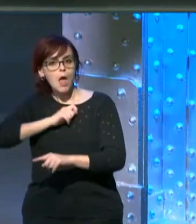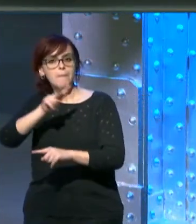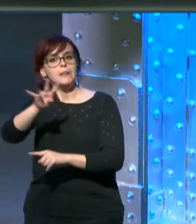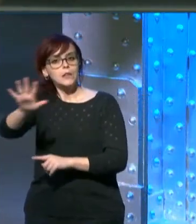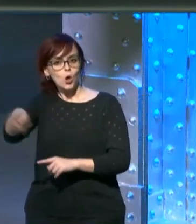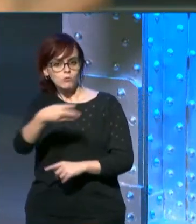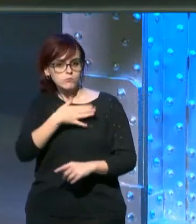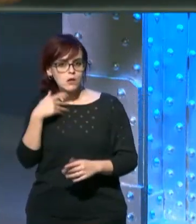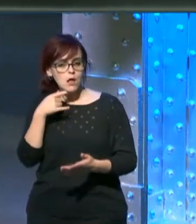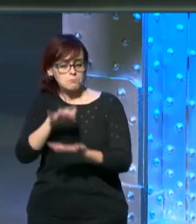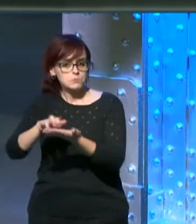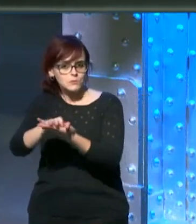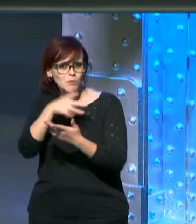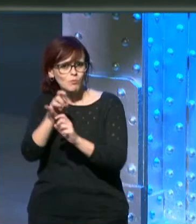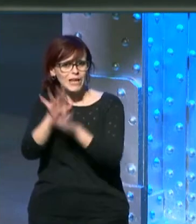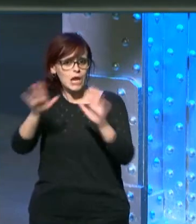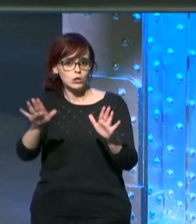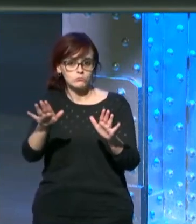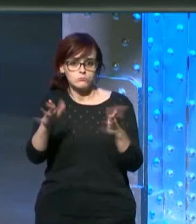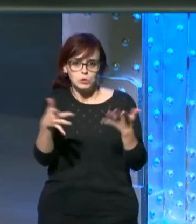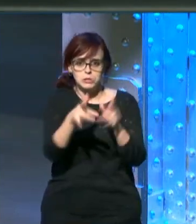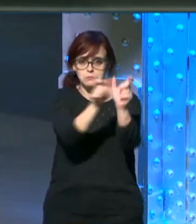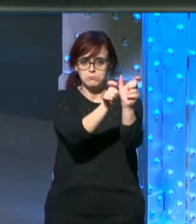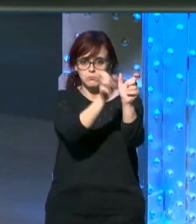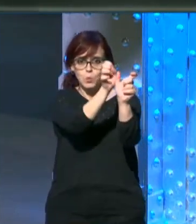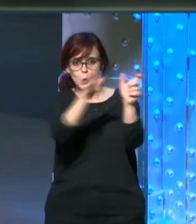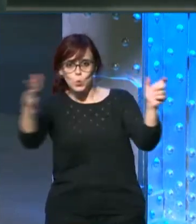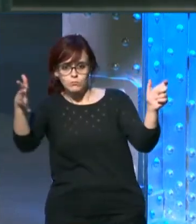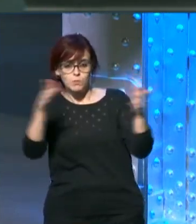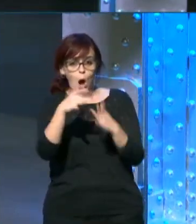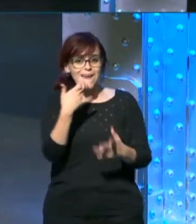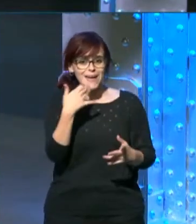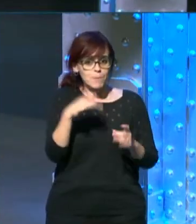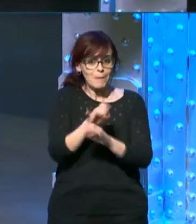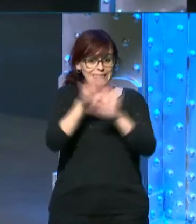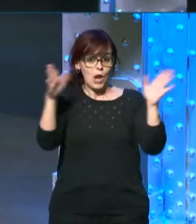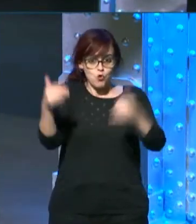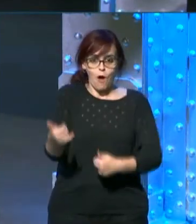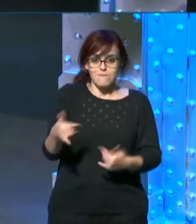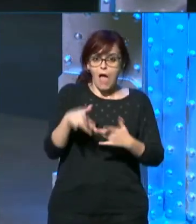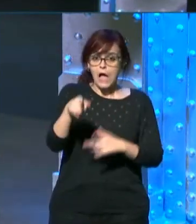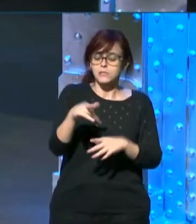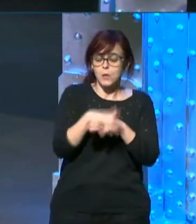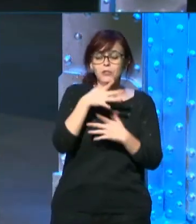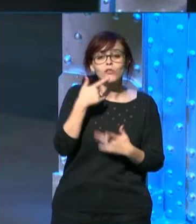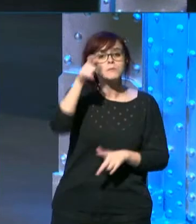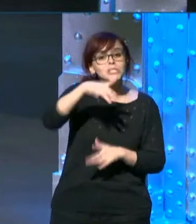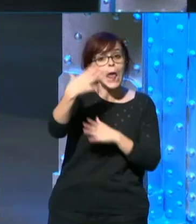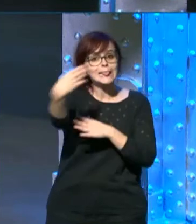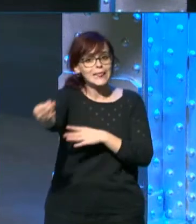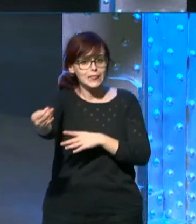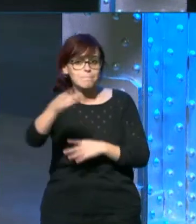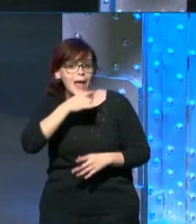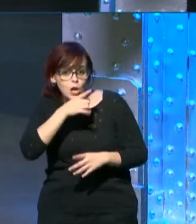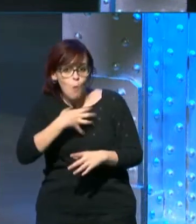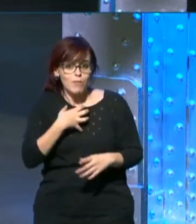entonces elimino el problema que tenía de especificaciones genéricas. Más concreto que un ejemplo, no hay nada, no hay malentendidos, aquí no hay